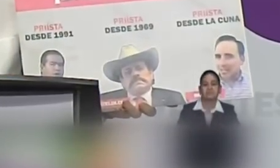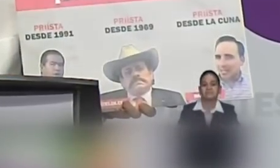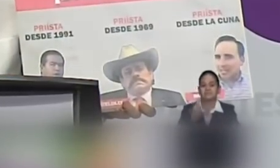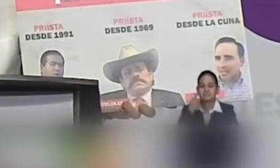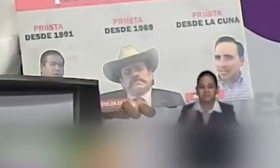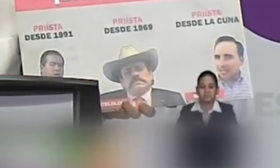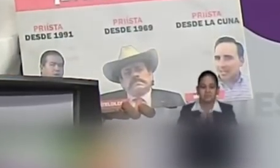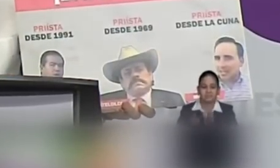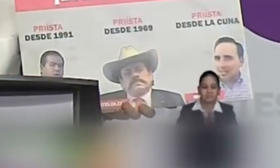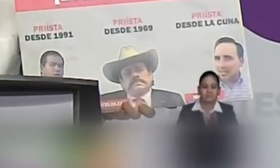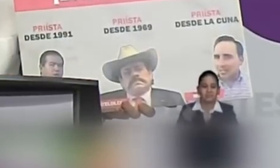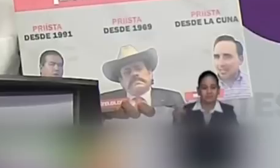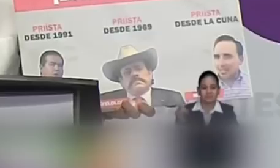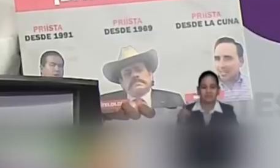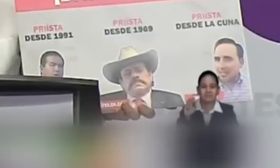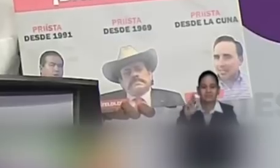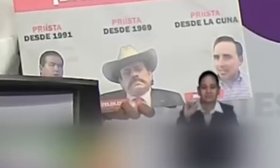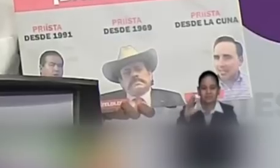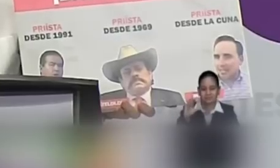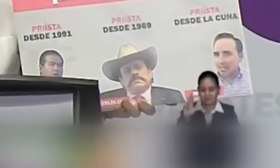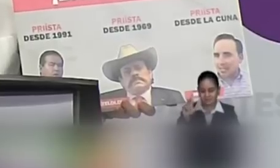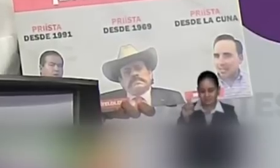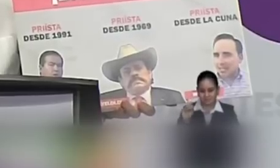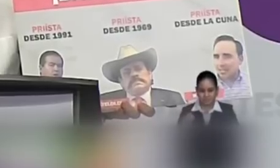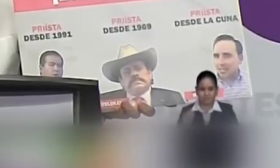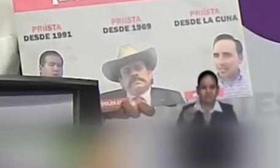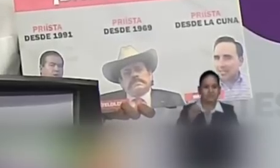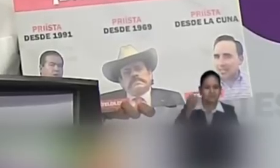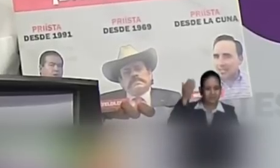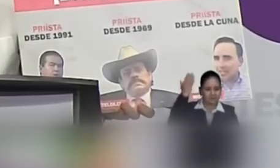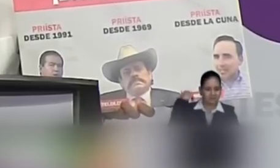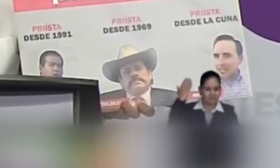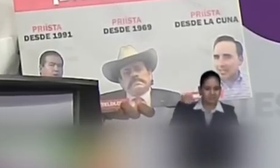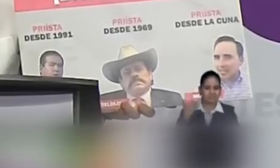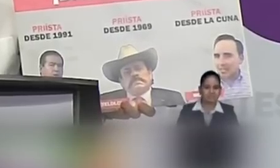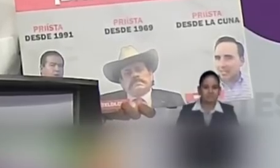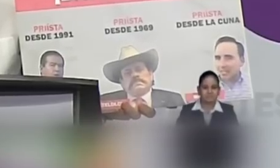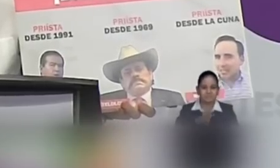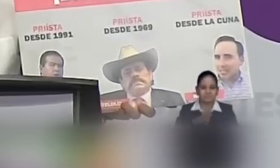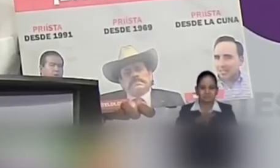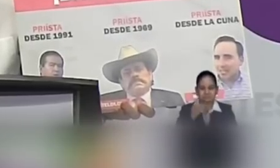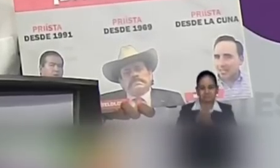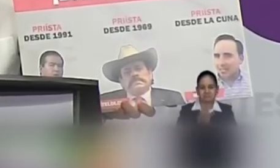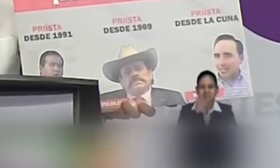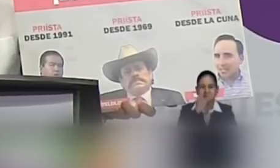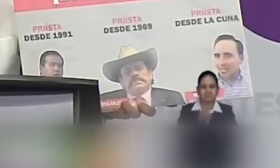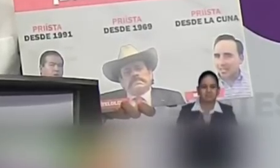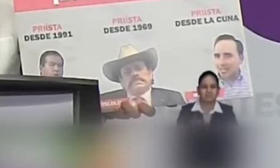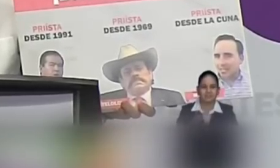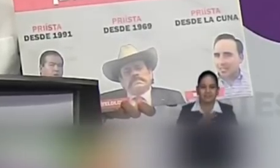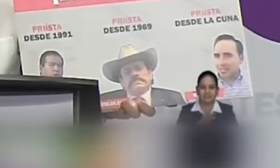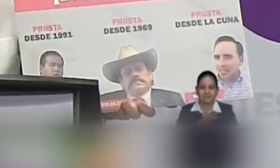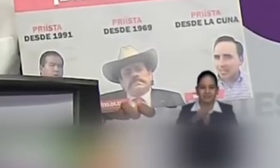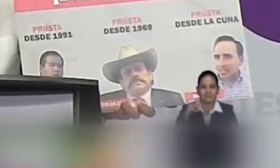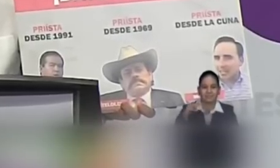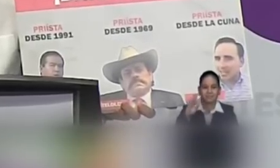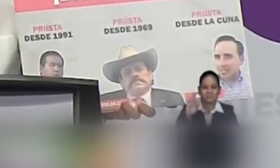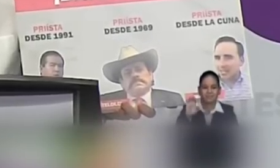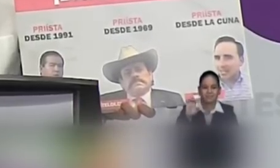acuerdan del Fobaproa, de ese gran fraude a la nación? Decidió militar en el PRI después de ese fraude cometido por ese